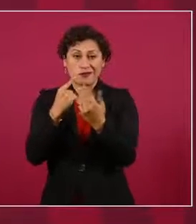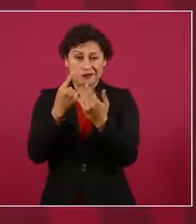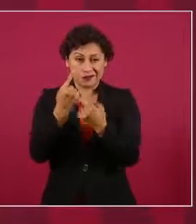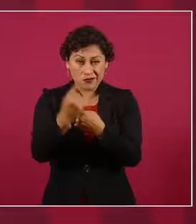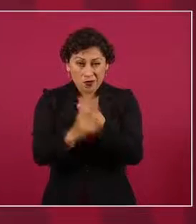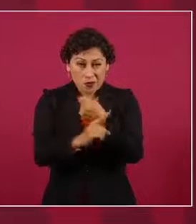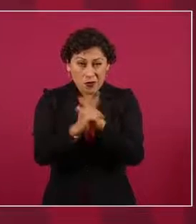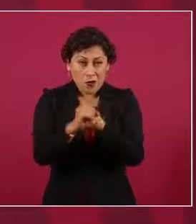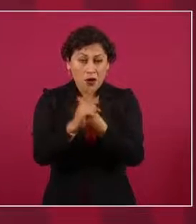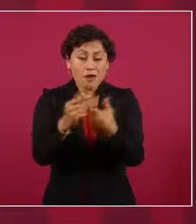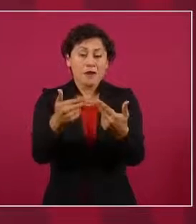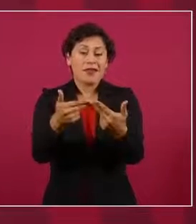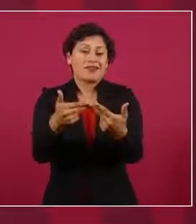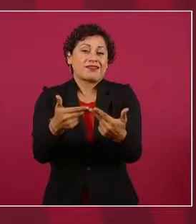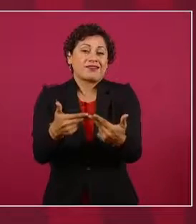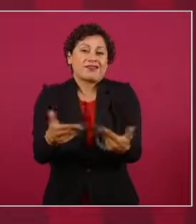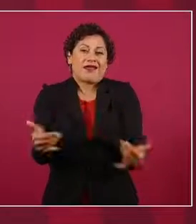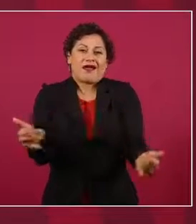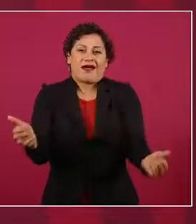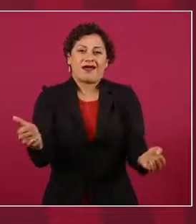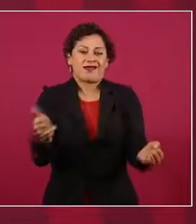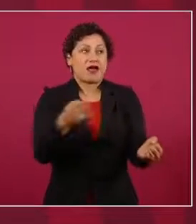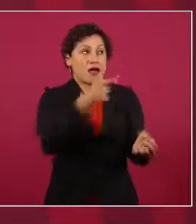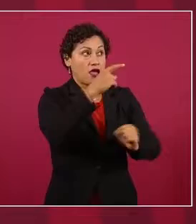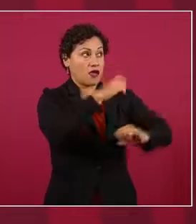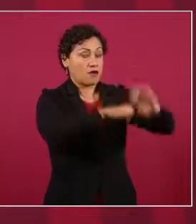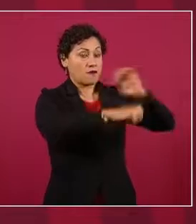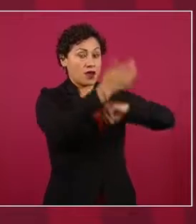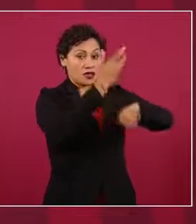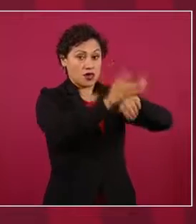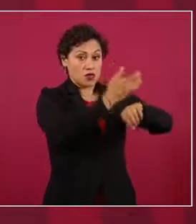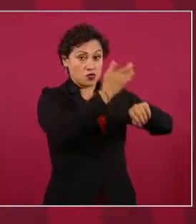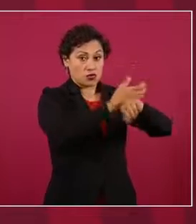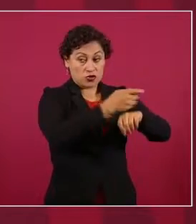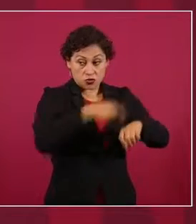con ninguna empresa estadounidense.